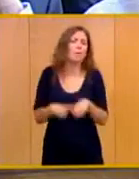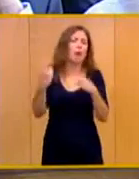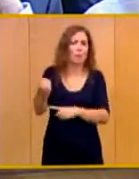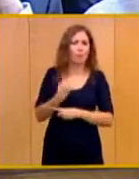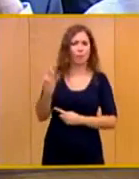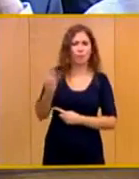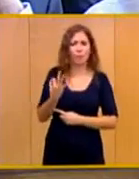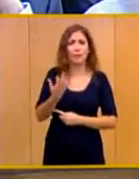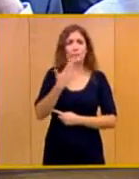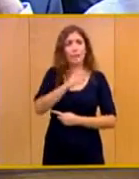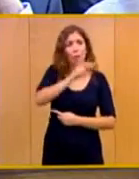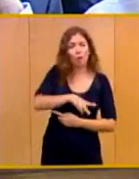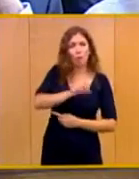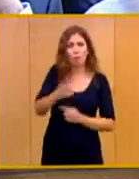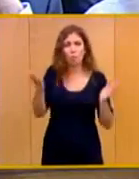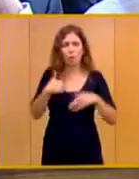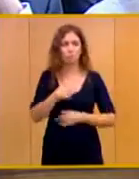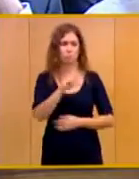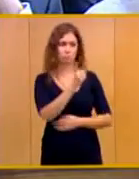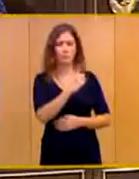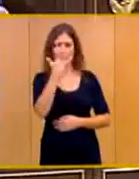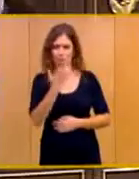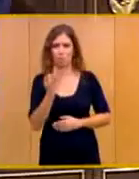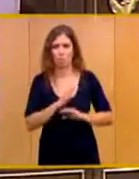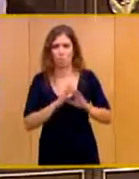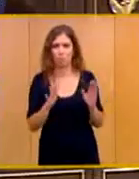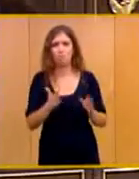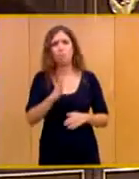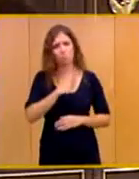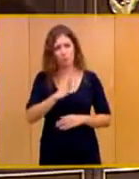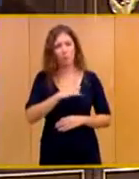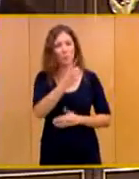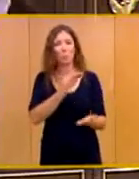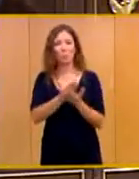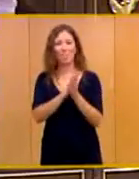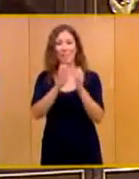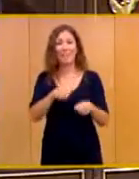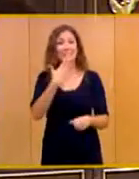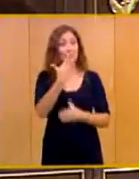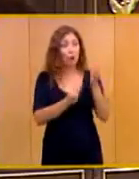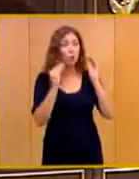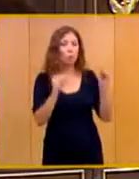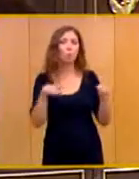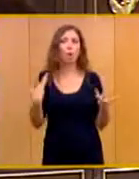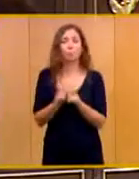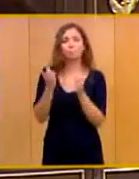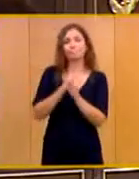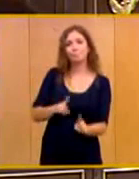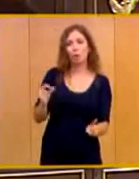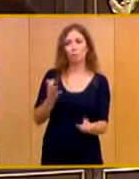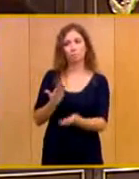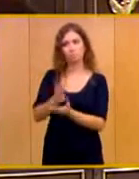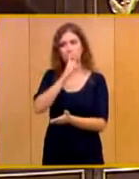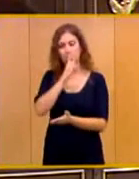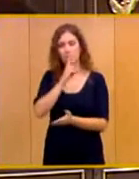sin ella. Oiga, seamos serios, no exija complicidades para el error y no reclame silencios para colar de